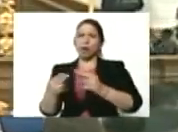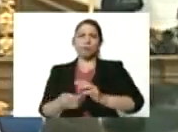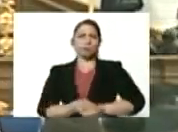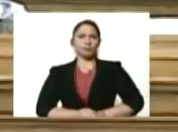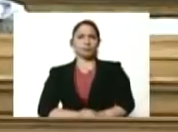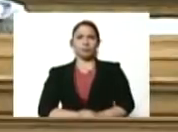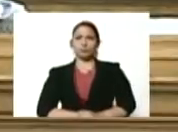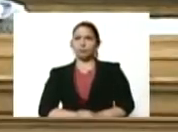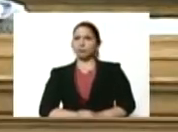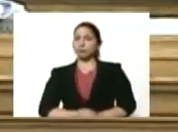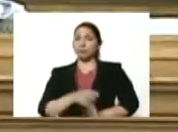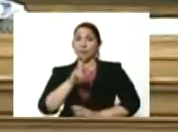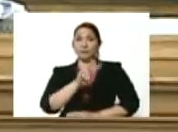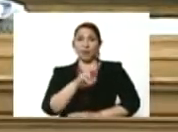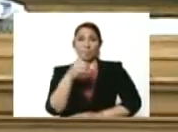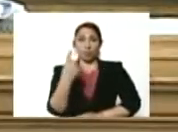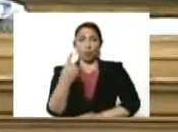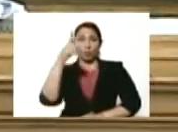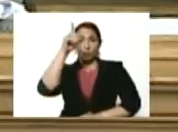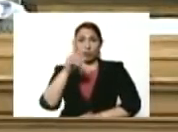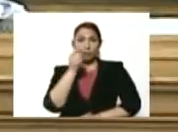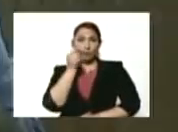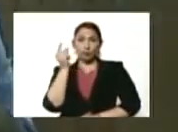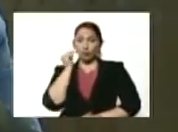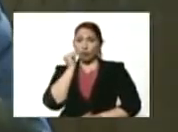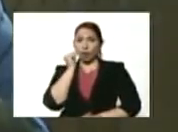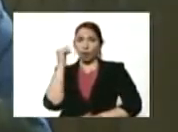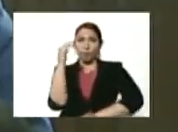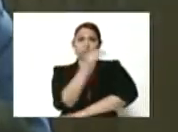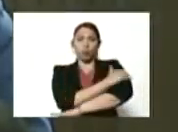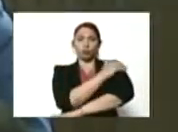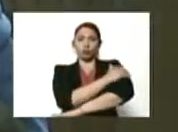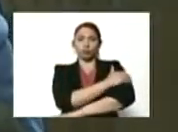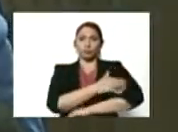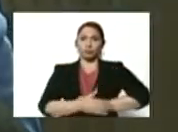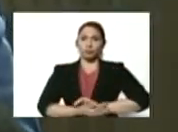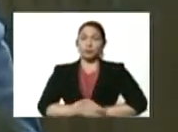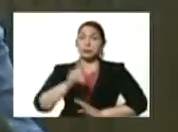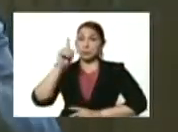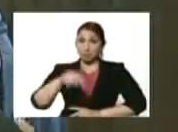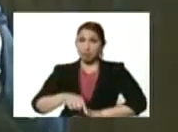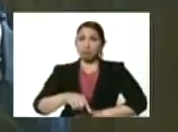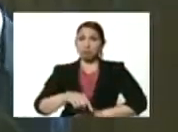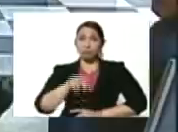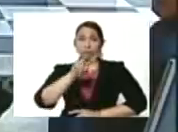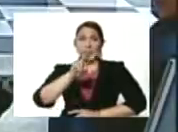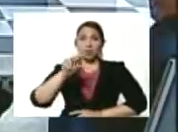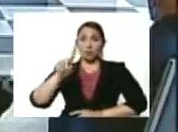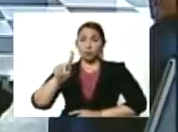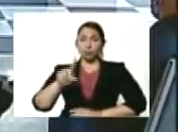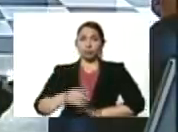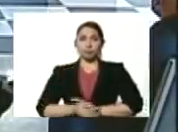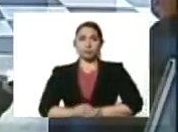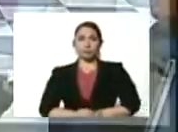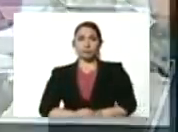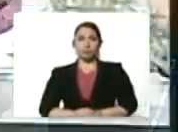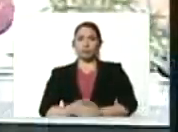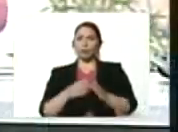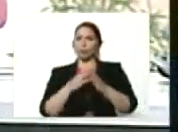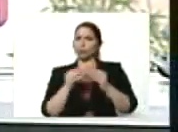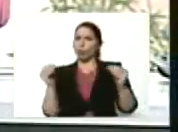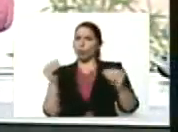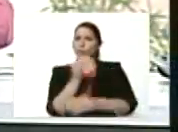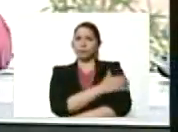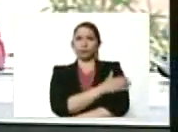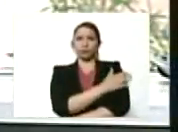Y 21 diputados de la oposición, también 21, todos de la